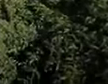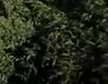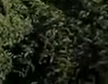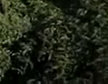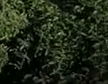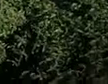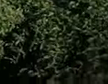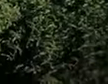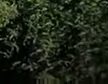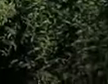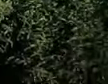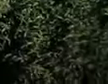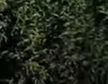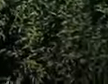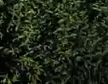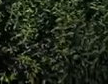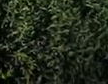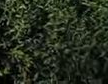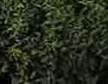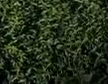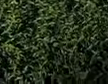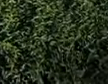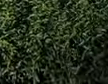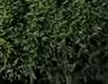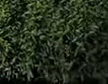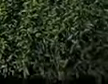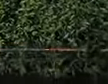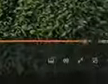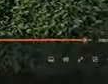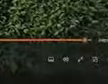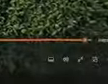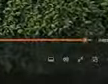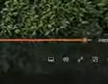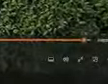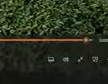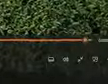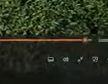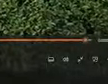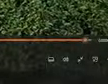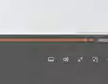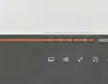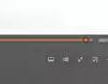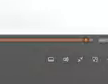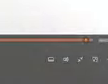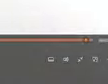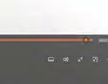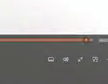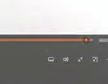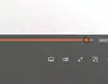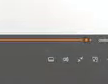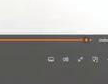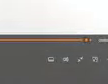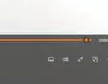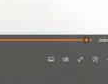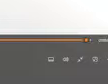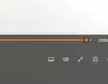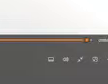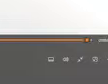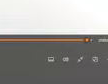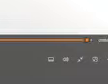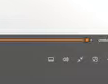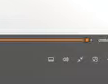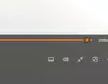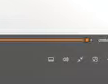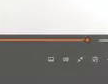usted. Somos Capresoca, la EPS de los casanareños. Capresoca EPS.